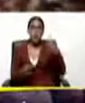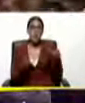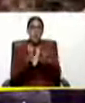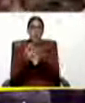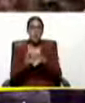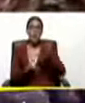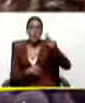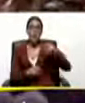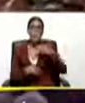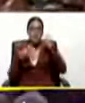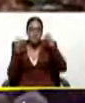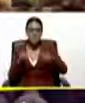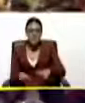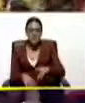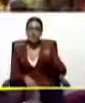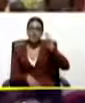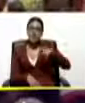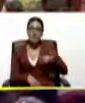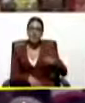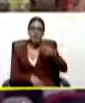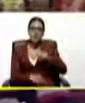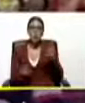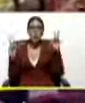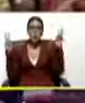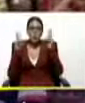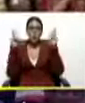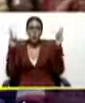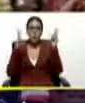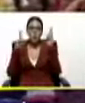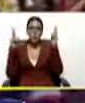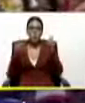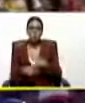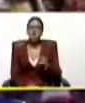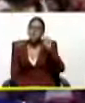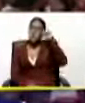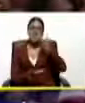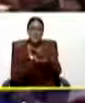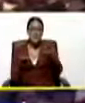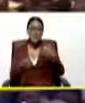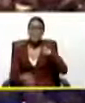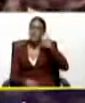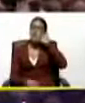¿Se acuerdan que por teléfono se lo dije en inglés?